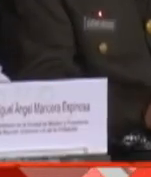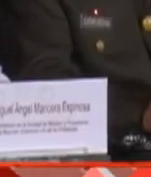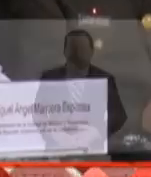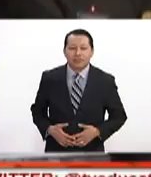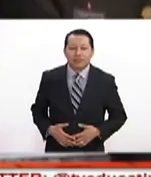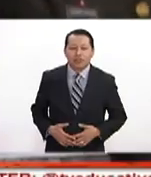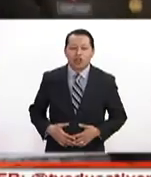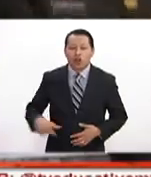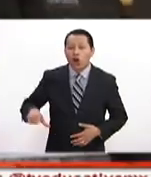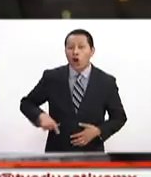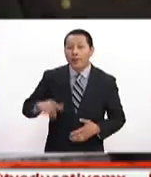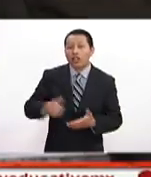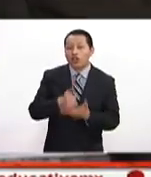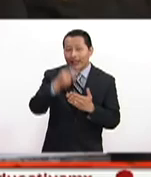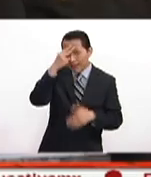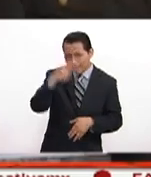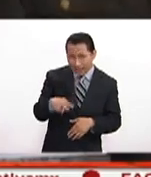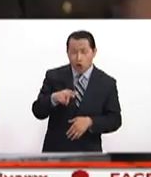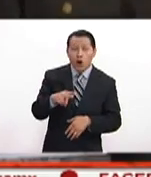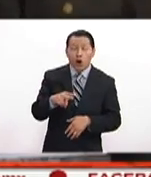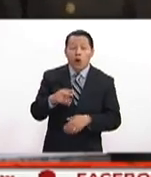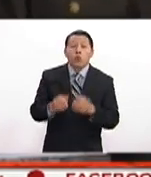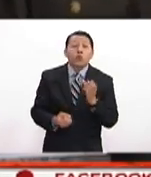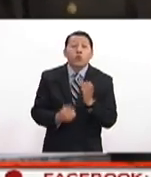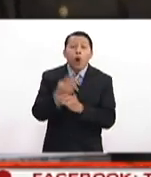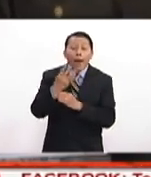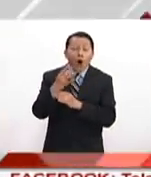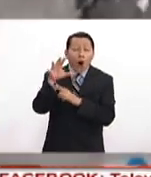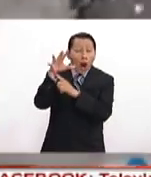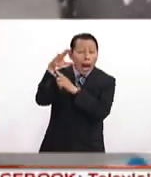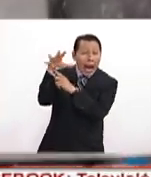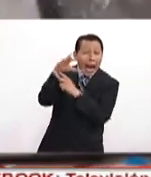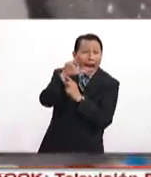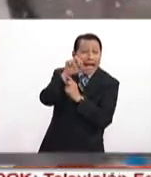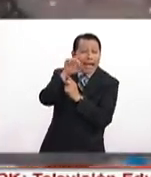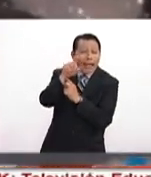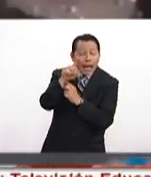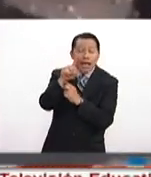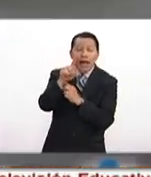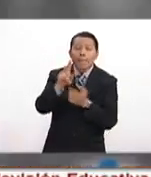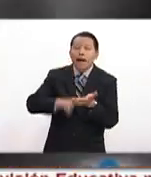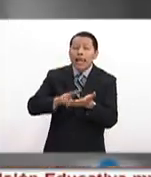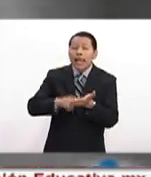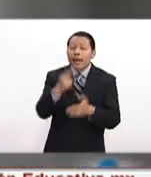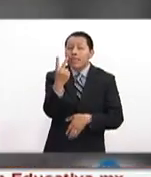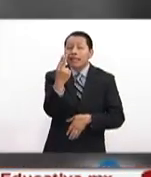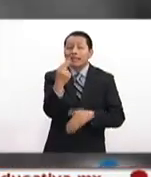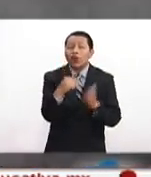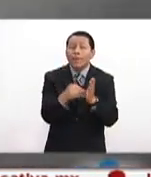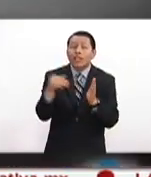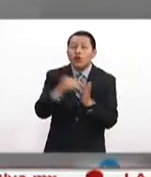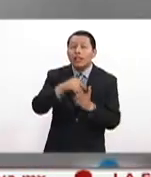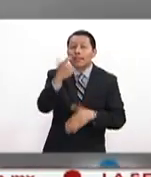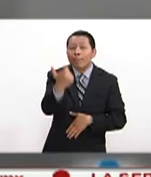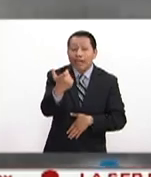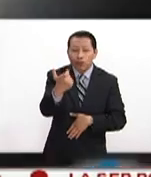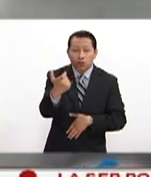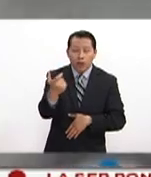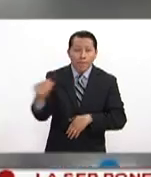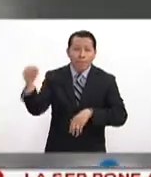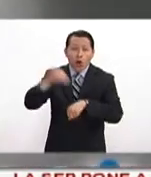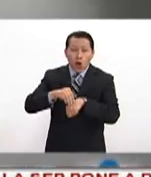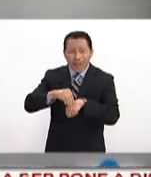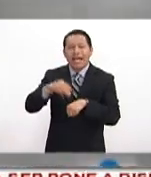El gobierno de la Ciudad de México adquirirá un radar meteorológico de 25 millones de pesos. El radar será instalado en el Cerro